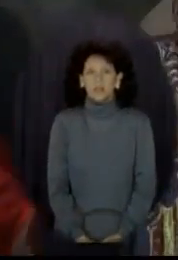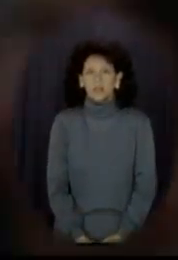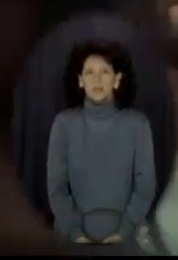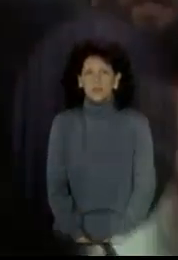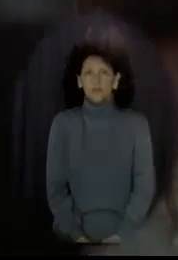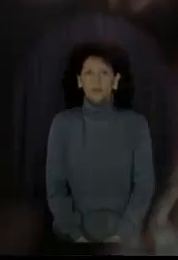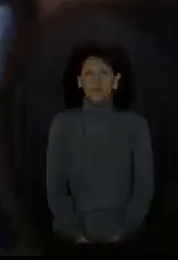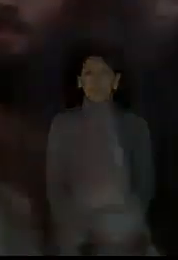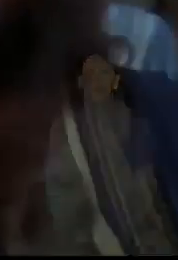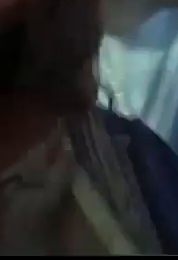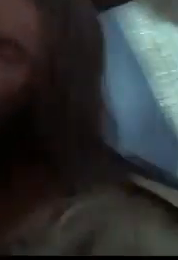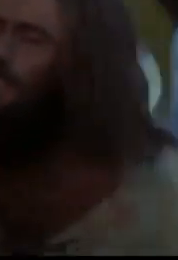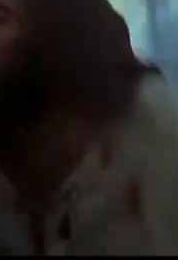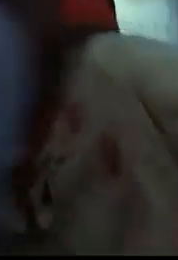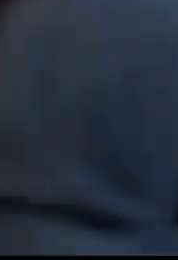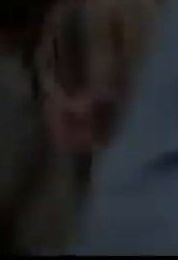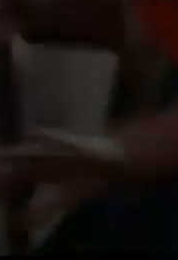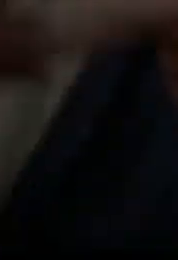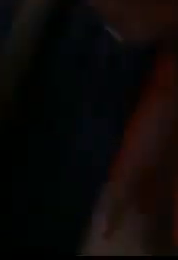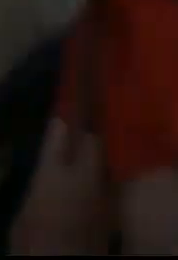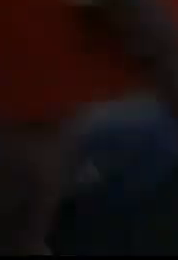blasfemo!